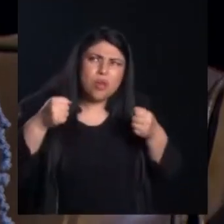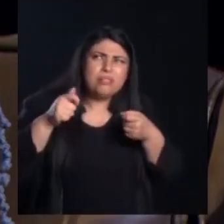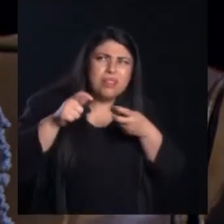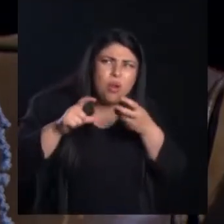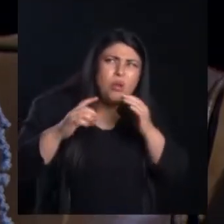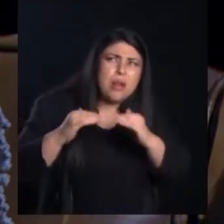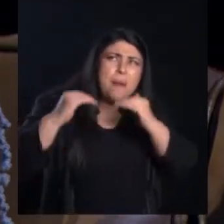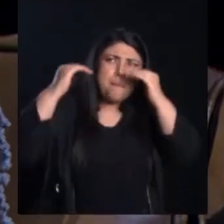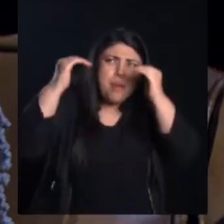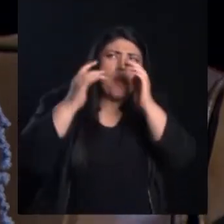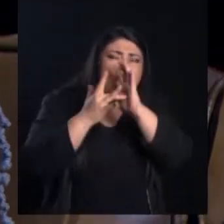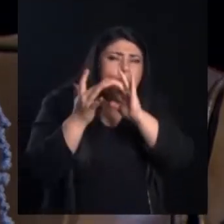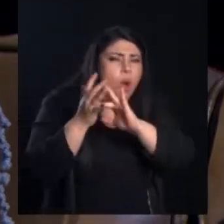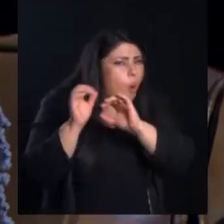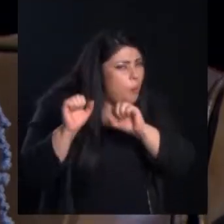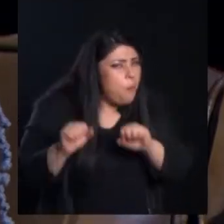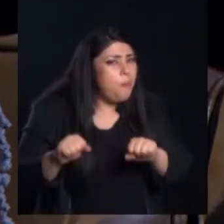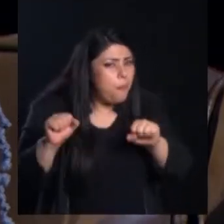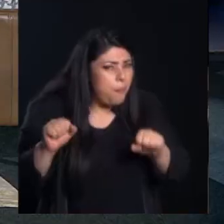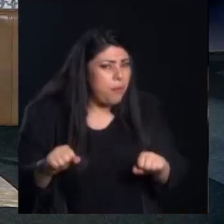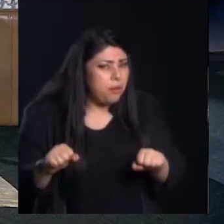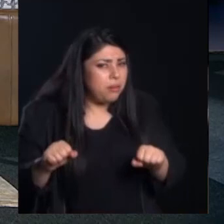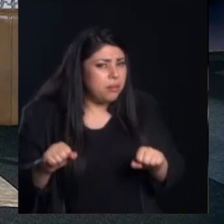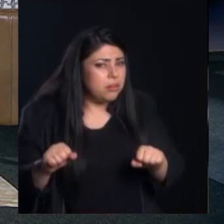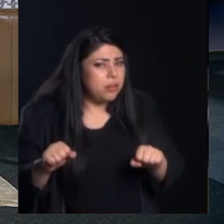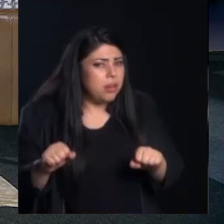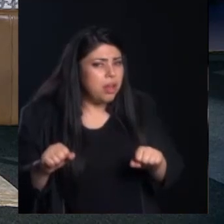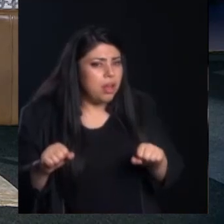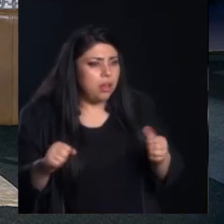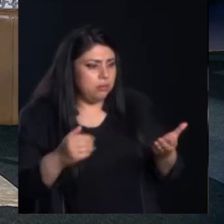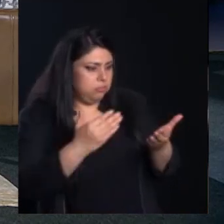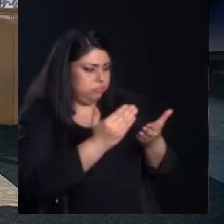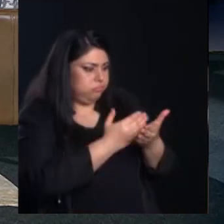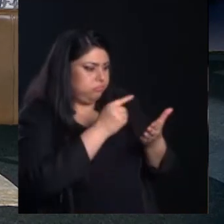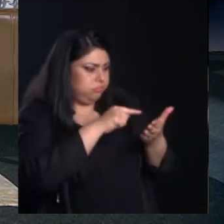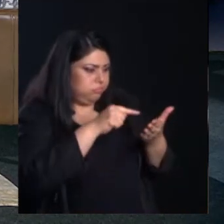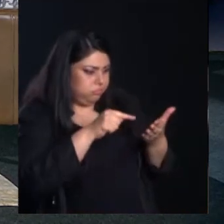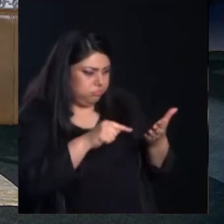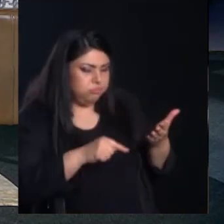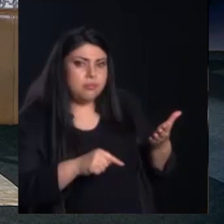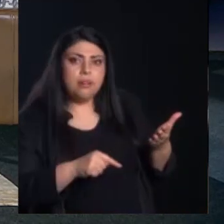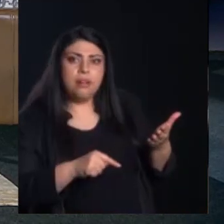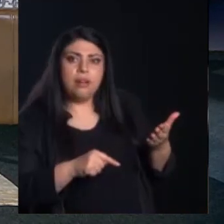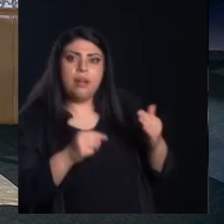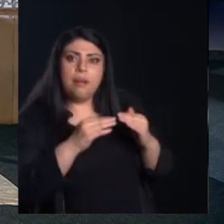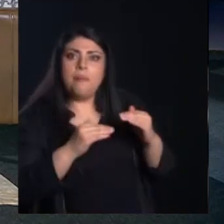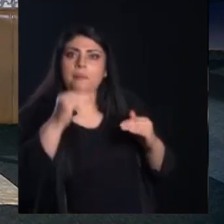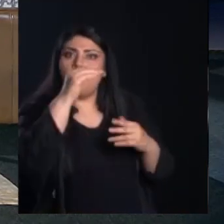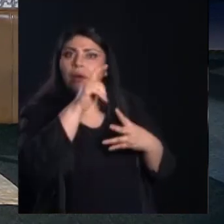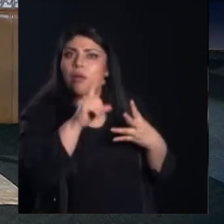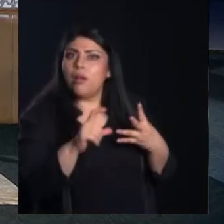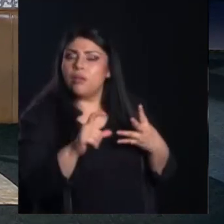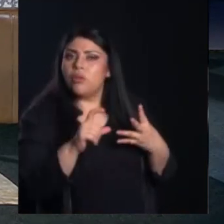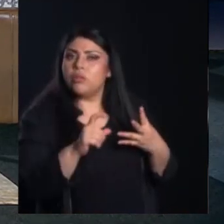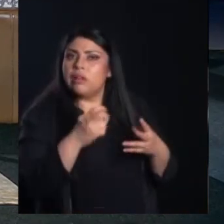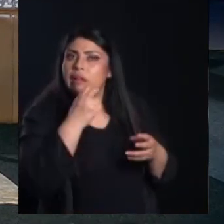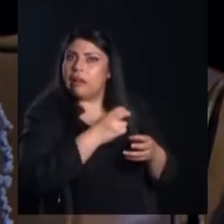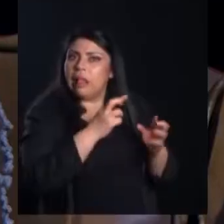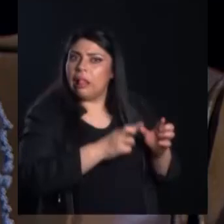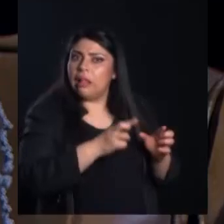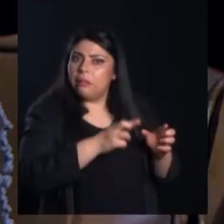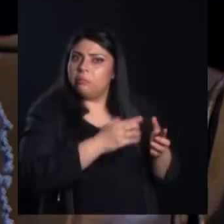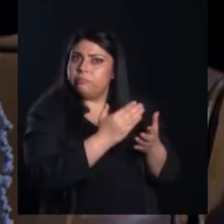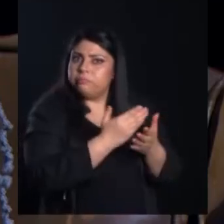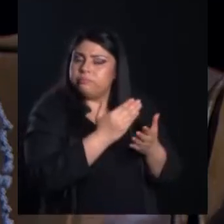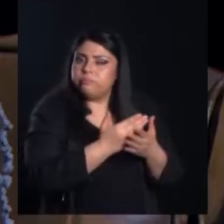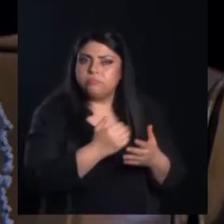y mayores cosas que los que están en la biblia que rebecca que ruth que esther y